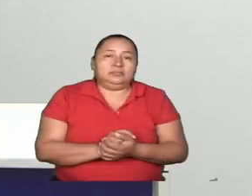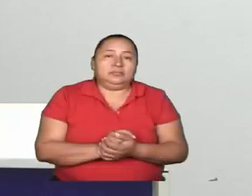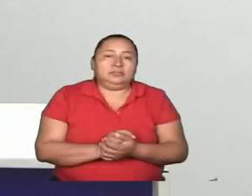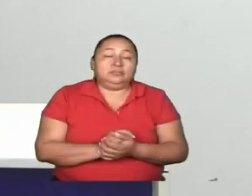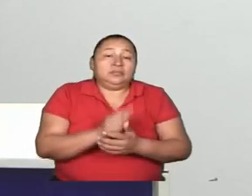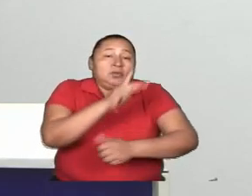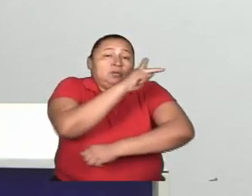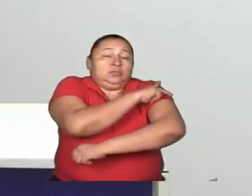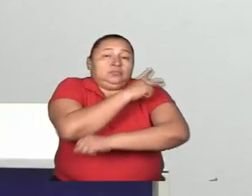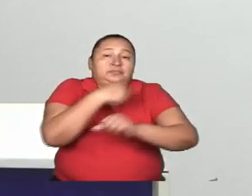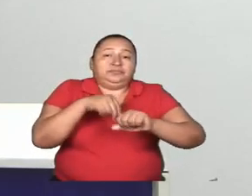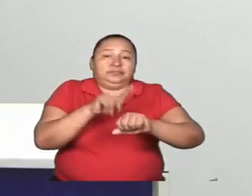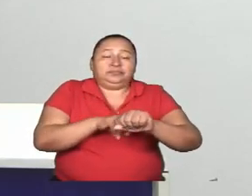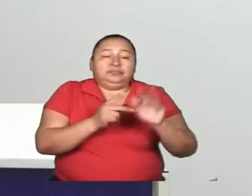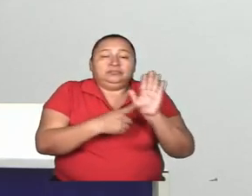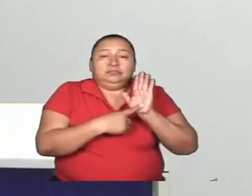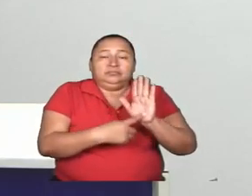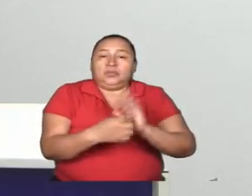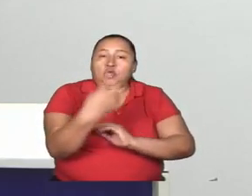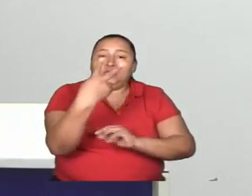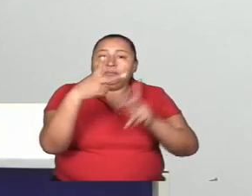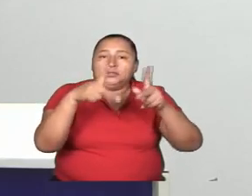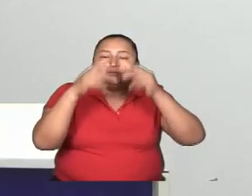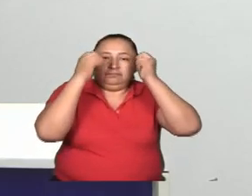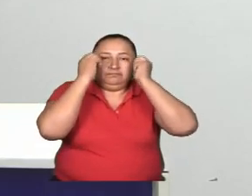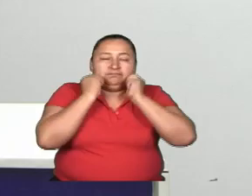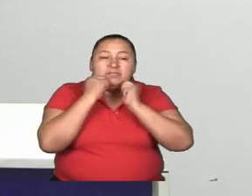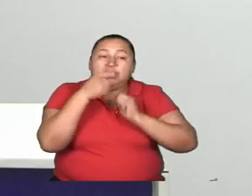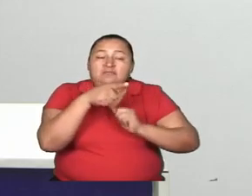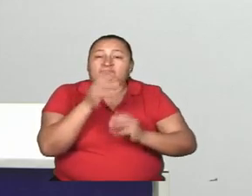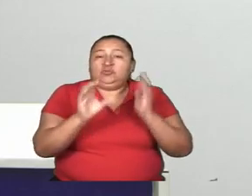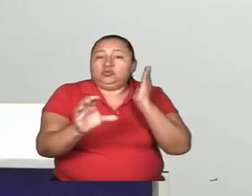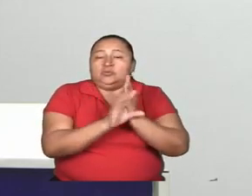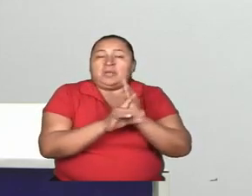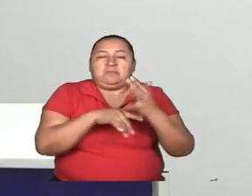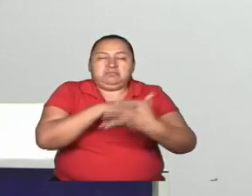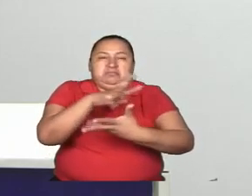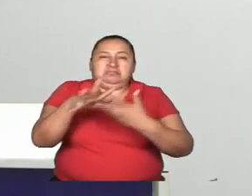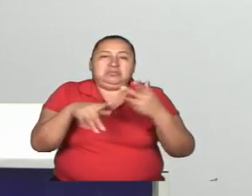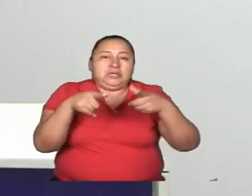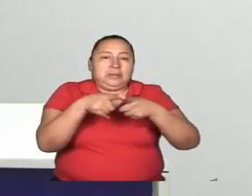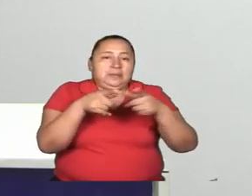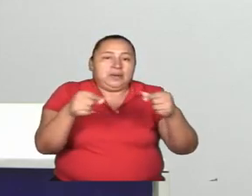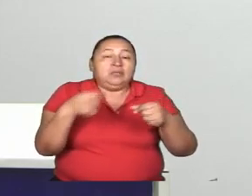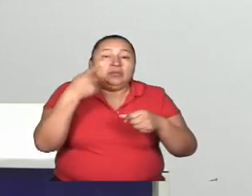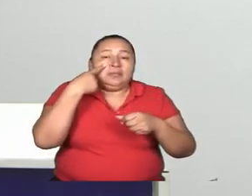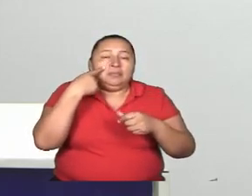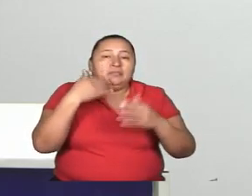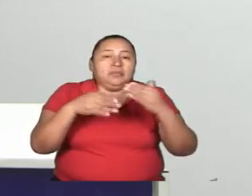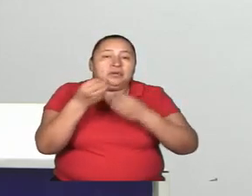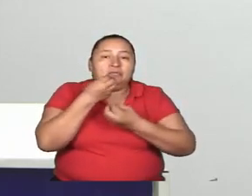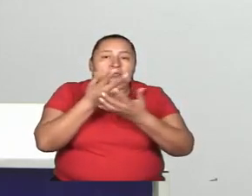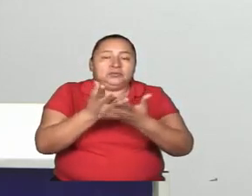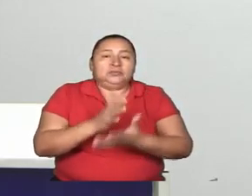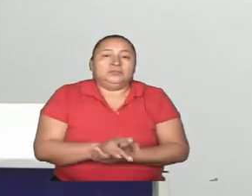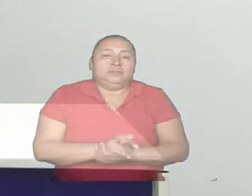La Policía Nacional presentó a dos terroristas que sembraron el caos y la destrucción en la capital. Veamos más a través del siguiente